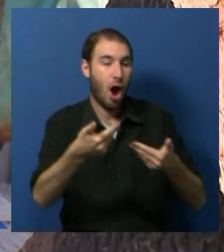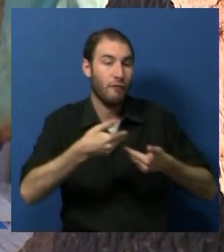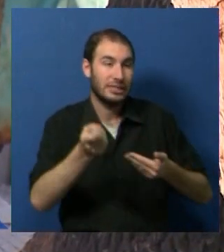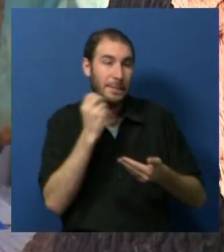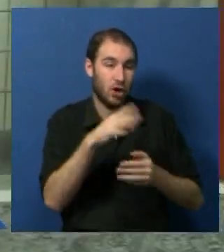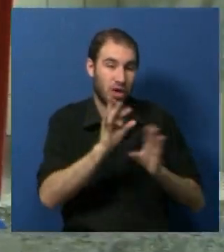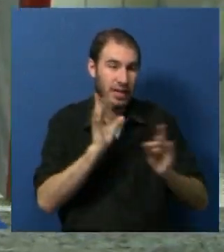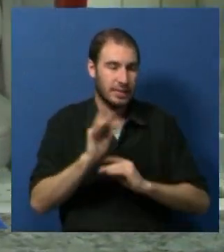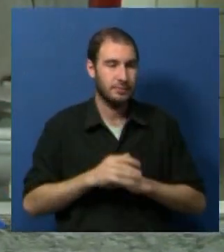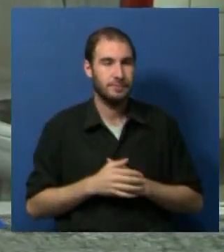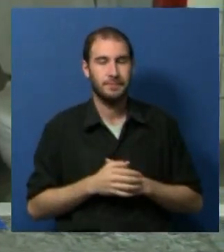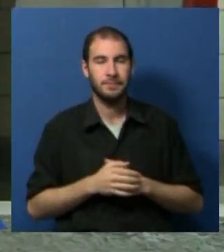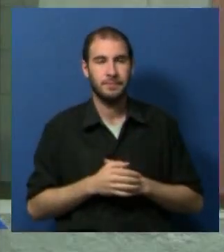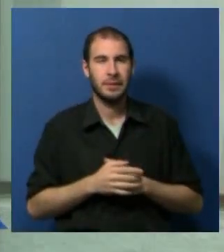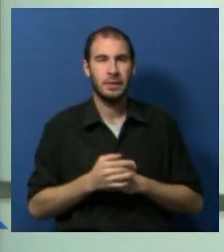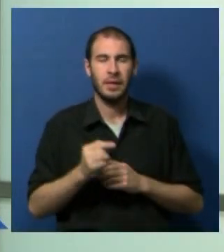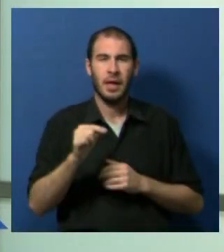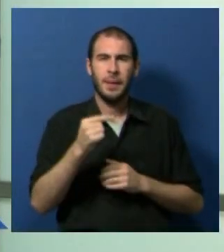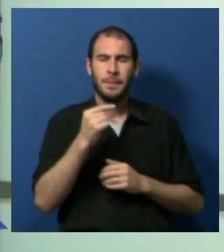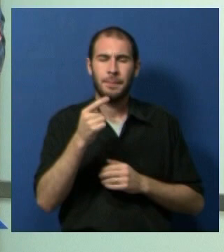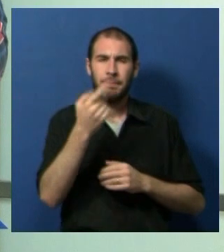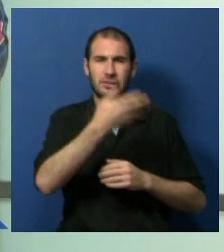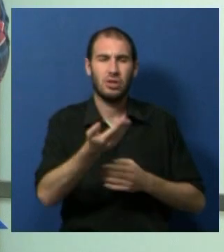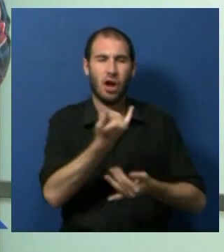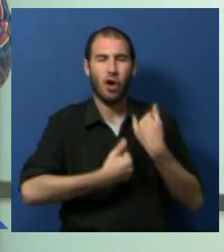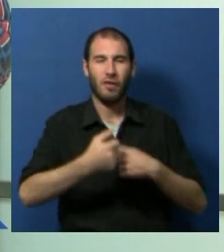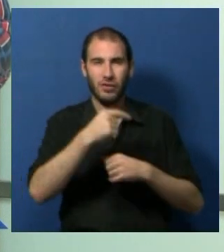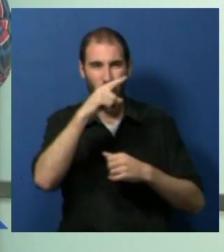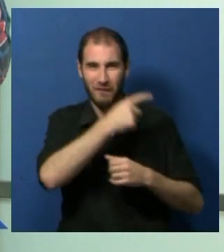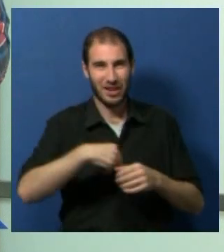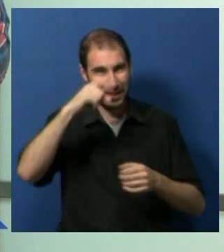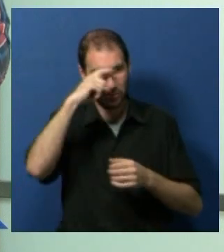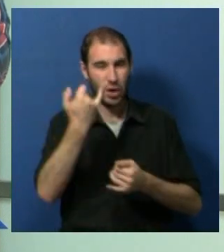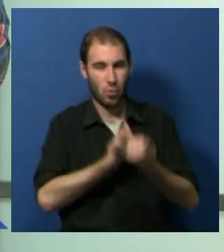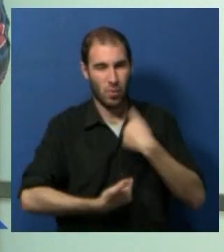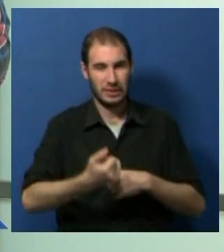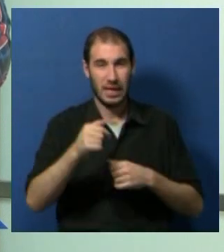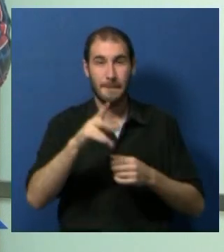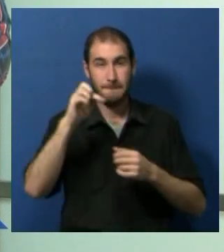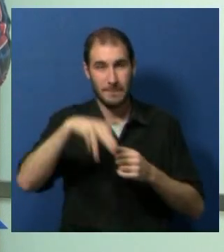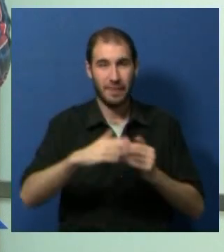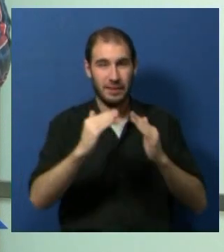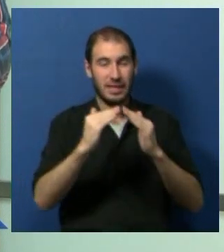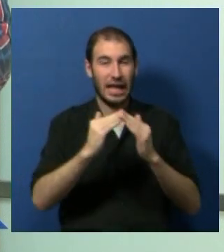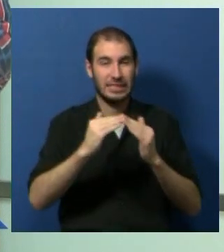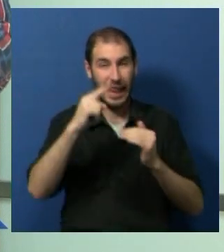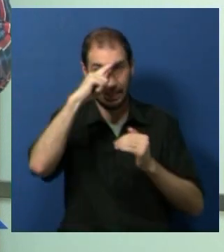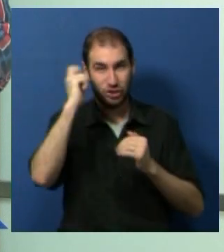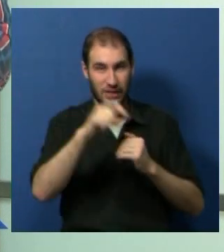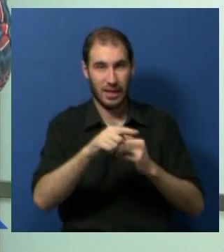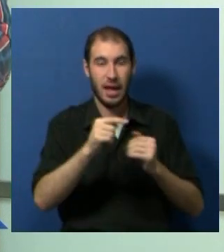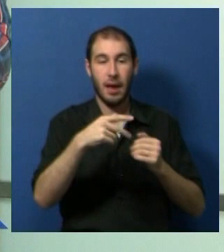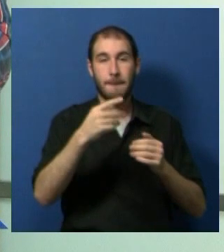le puede convenir. Senador, escuchando a funcionarios nacionales, manifiestan que dentro de esta política de viviendas a nivel nacional,